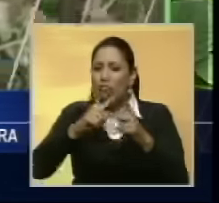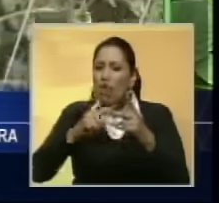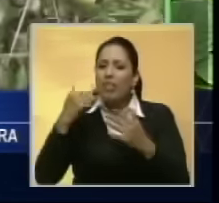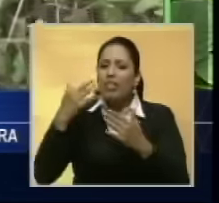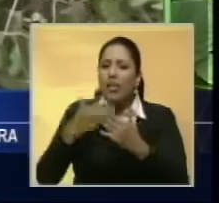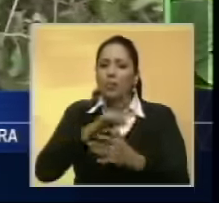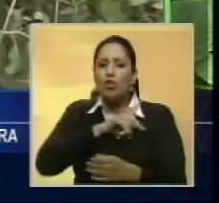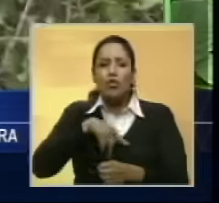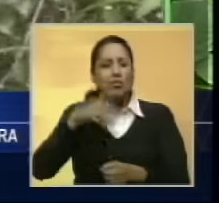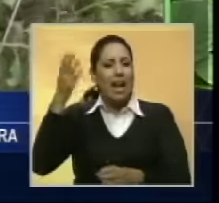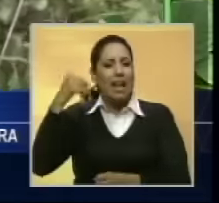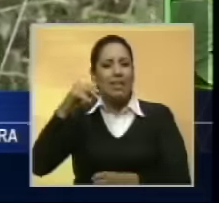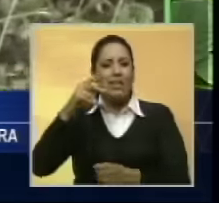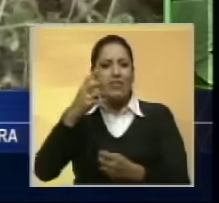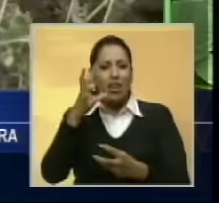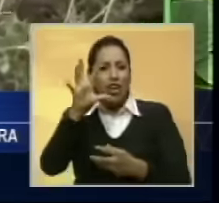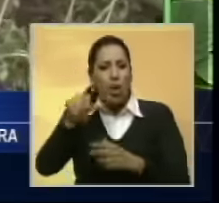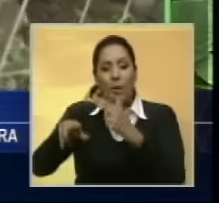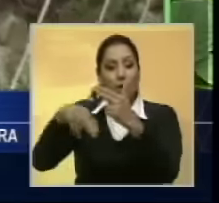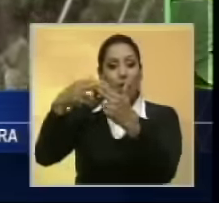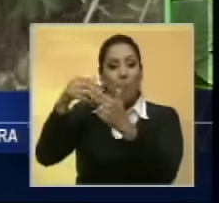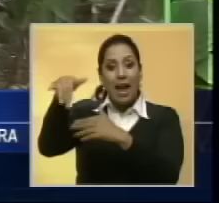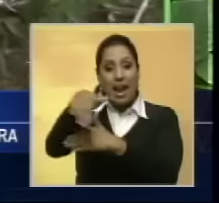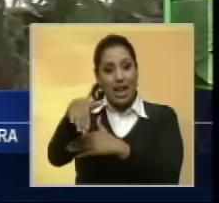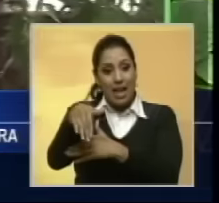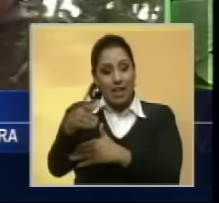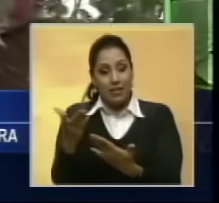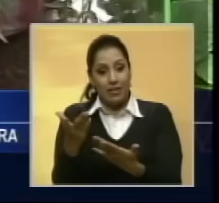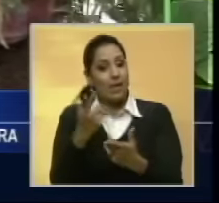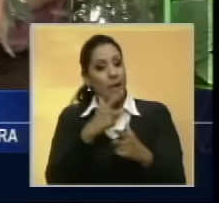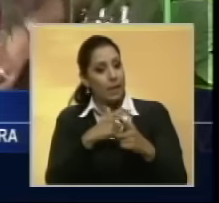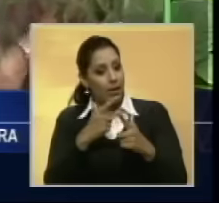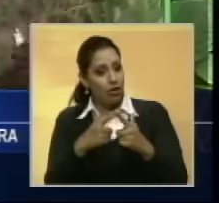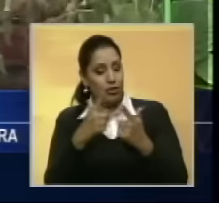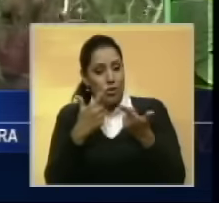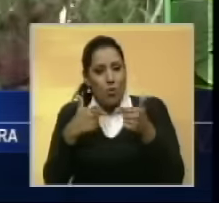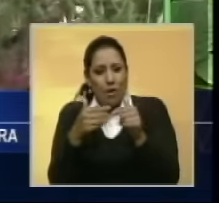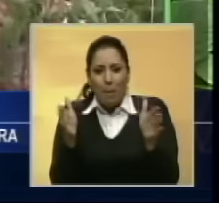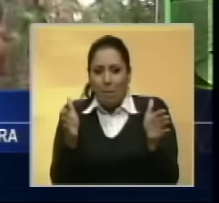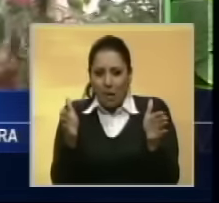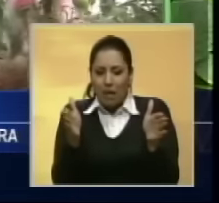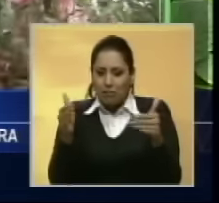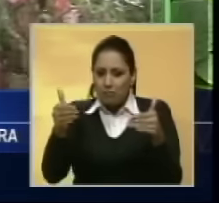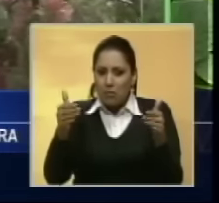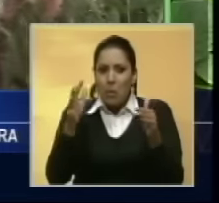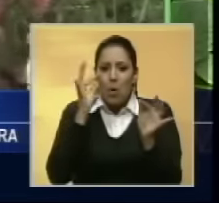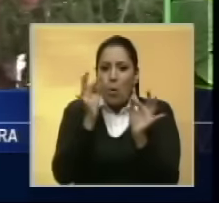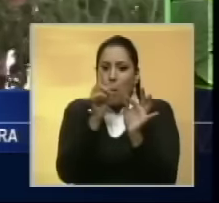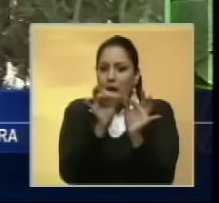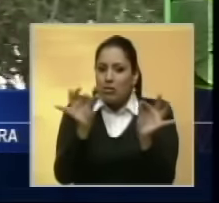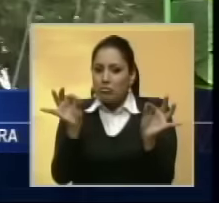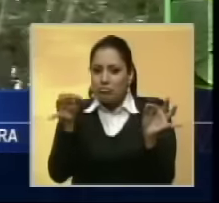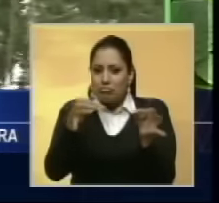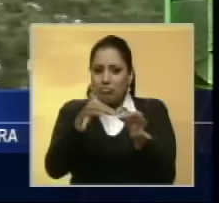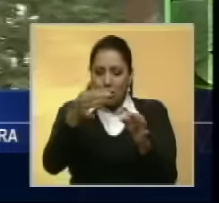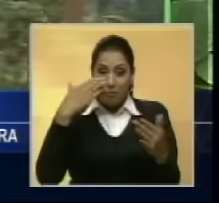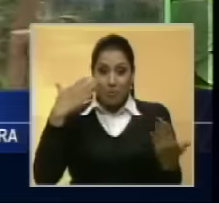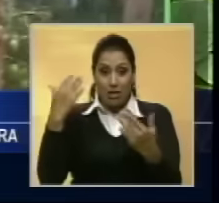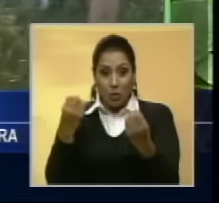pasa que nosotros no volvemos a comprar en la calle? Entonces, un espacio tan pequeño como es 1 metro cuadrado, mira